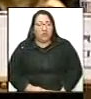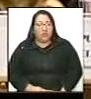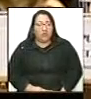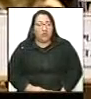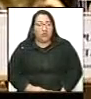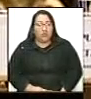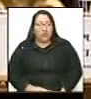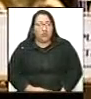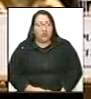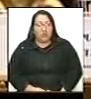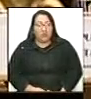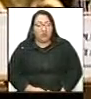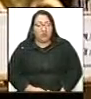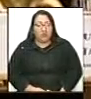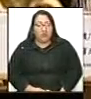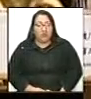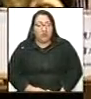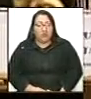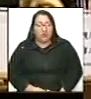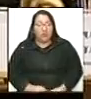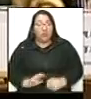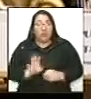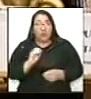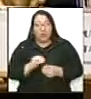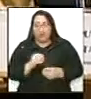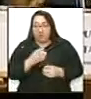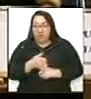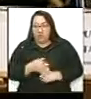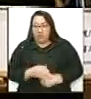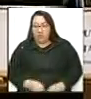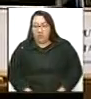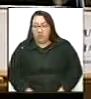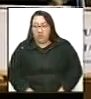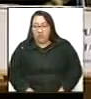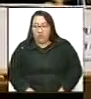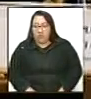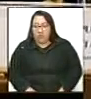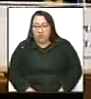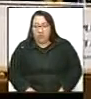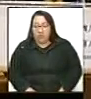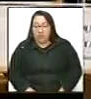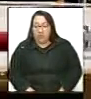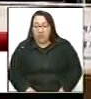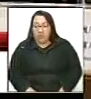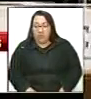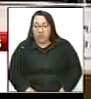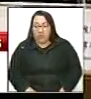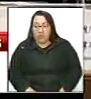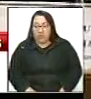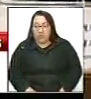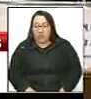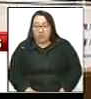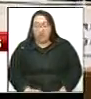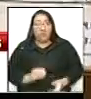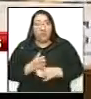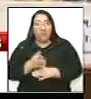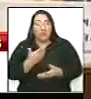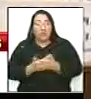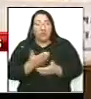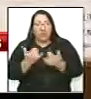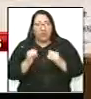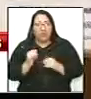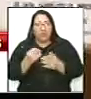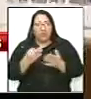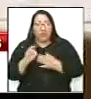No habiendo otra intervención, no puede intervenir el congresista, lea el reglamento. Someto a votación la propuesta del informe